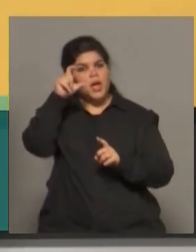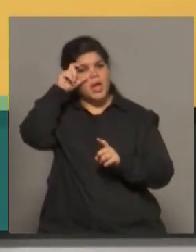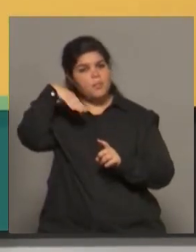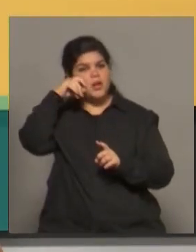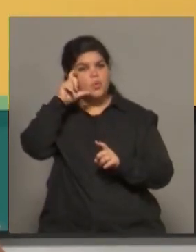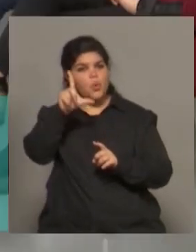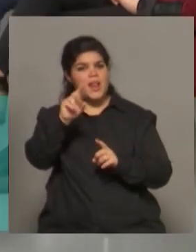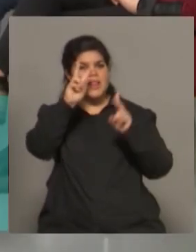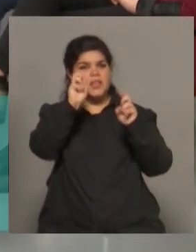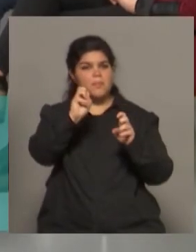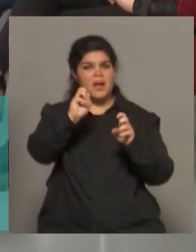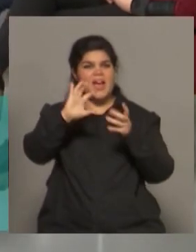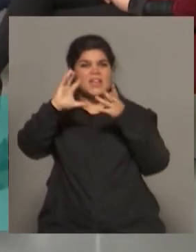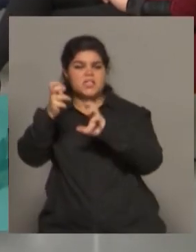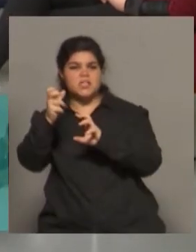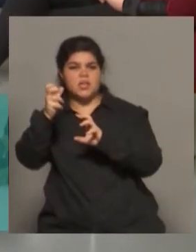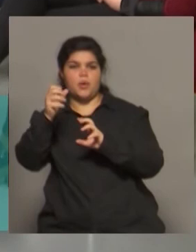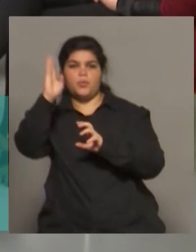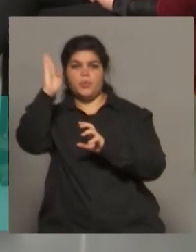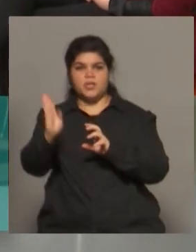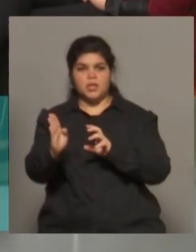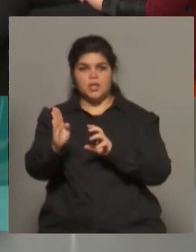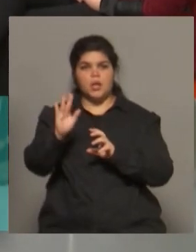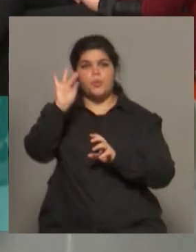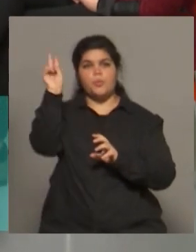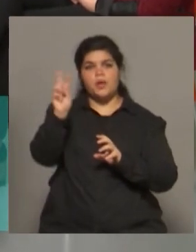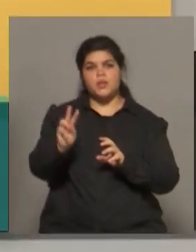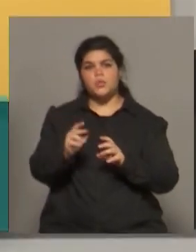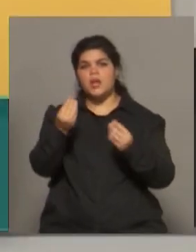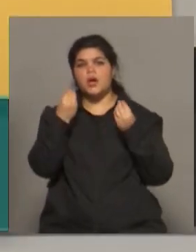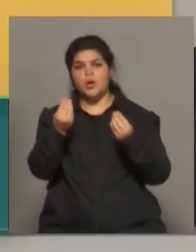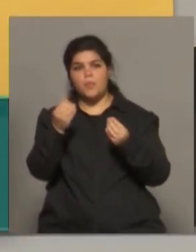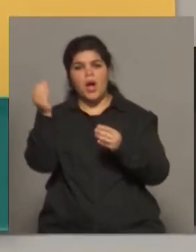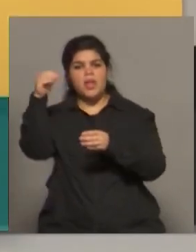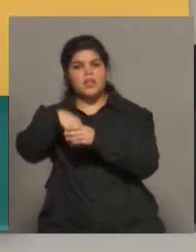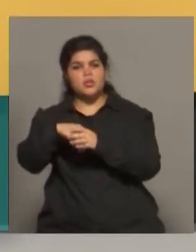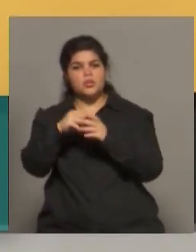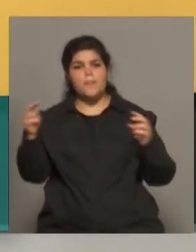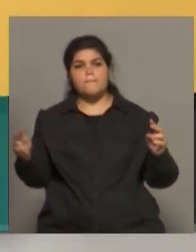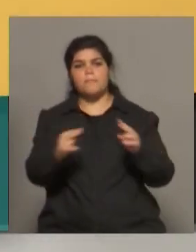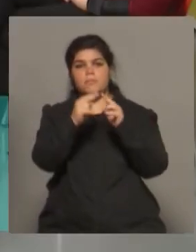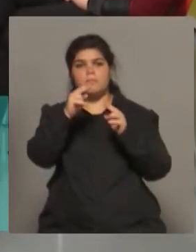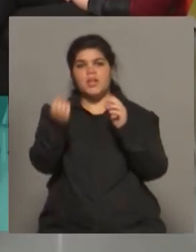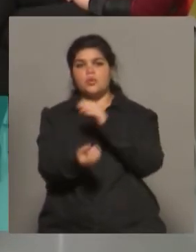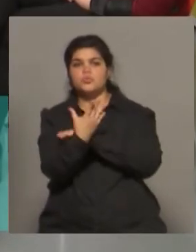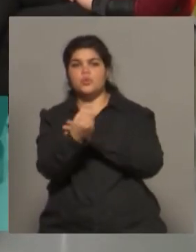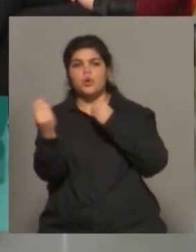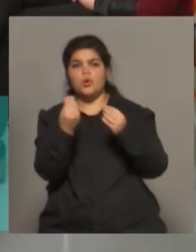crisis de Brasil y la crisis en Venezuela dentro de esta reunión en la cumbre. ¿Cómo va a ser tratado? ¿Qué consecuencias puede llegar a